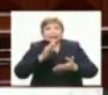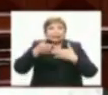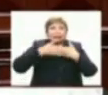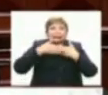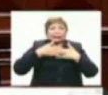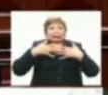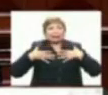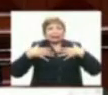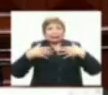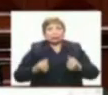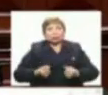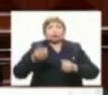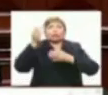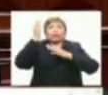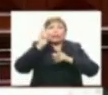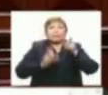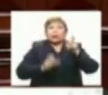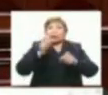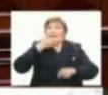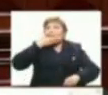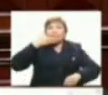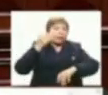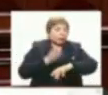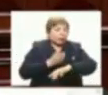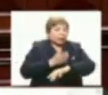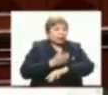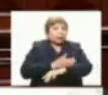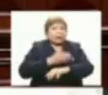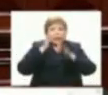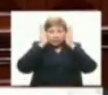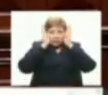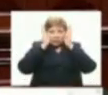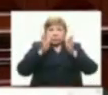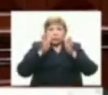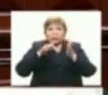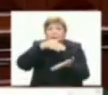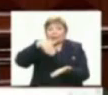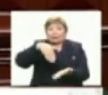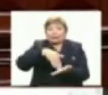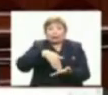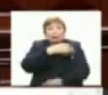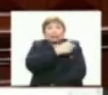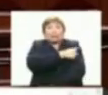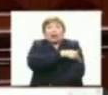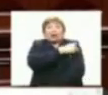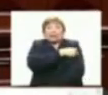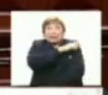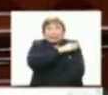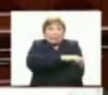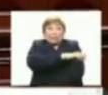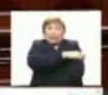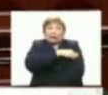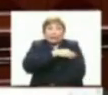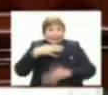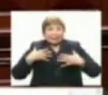la salud a la población. Mejoraremos la capacidad de atención de centros y postas de salud e